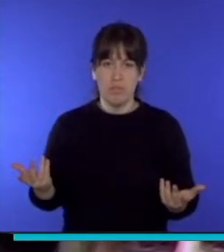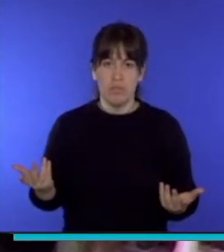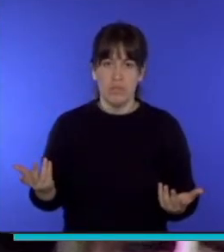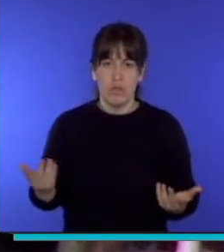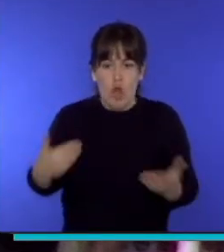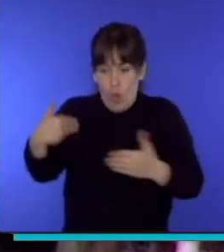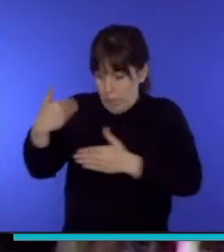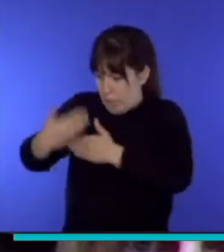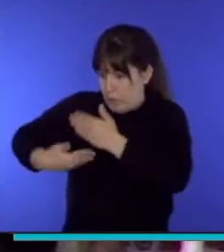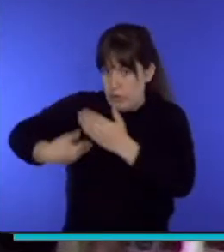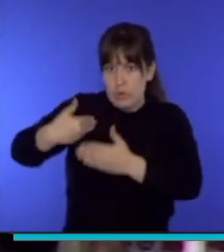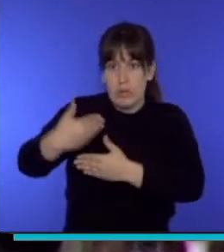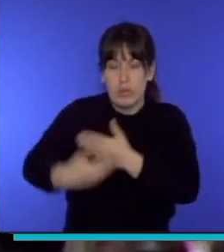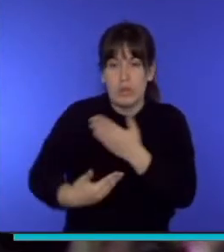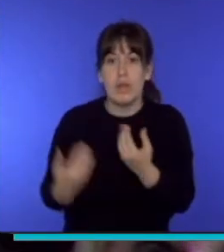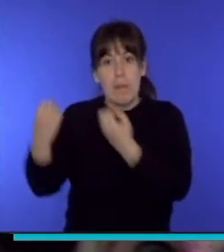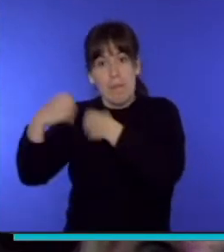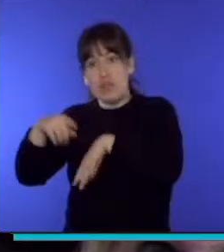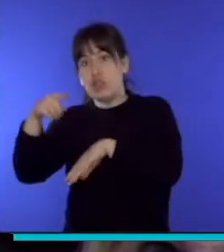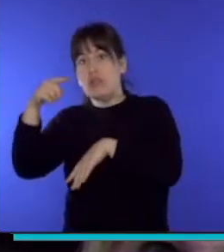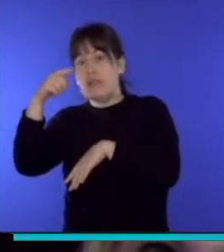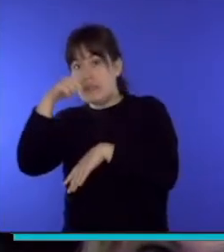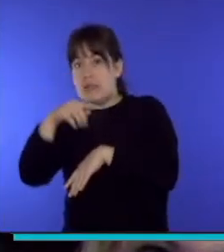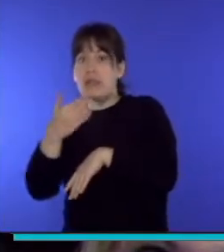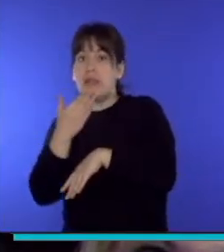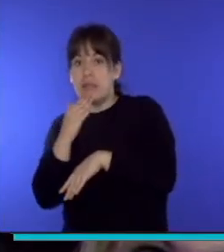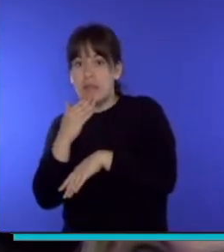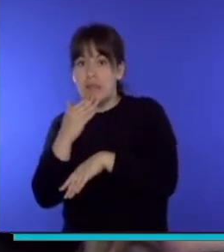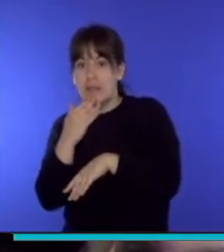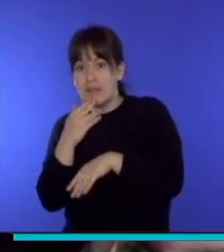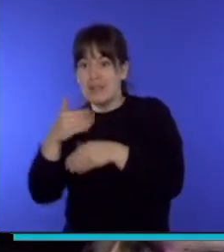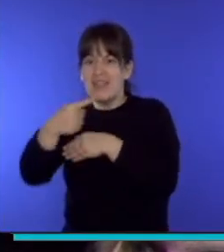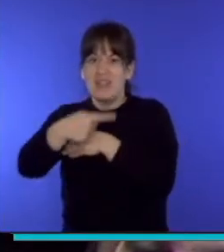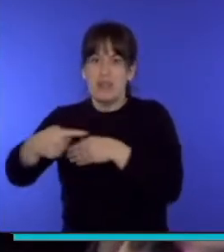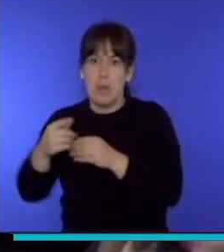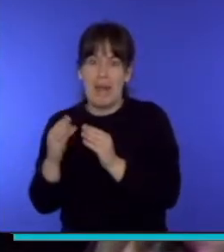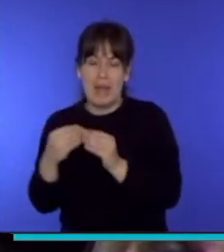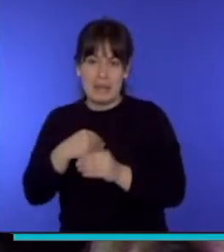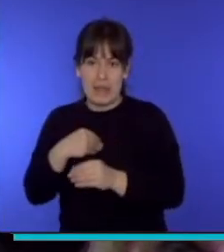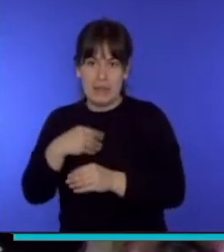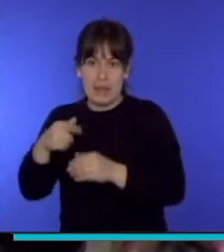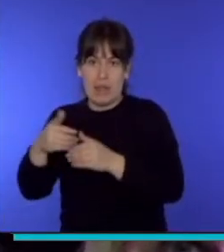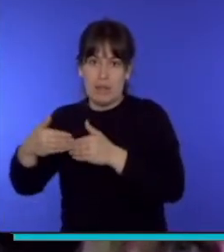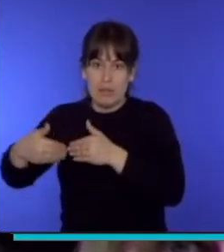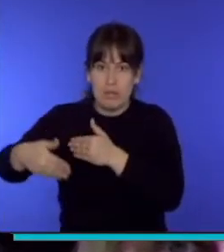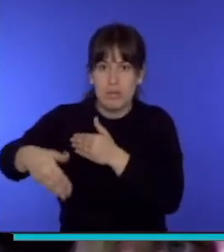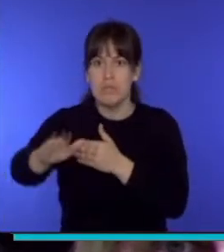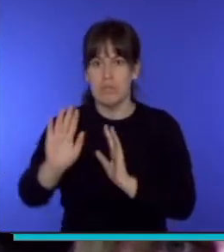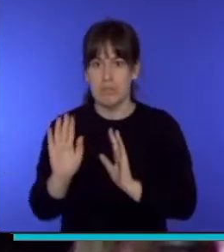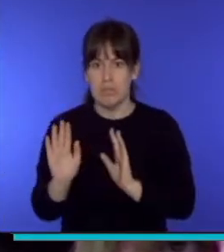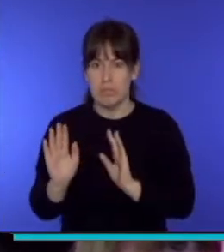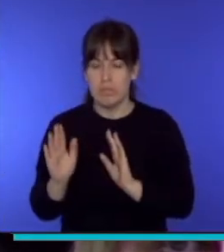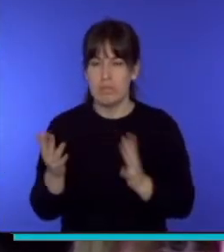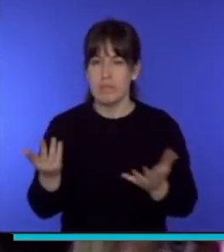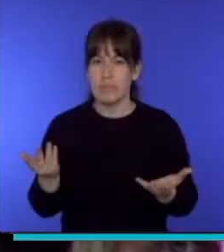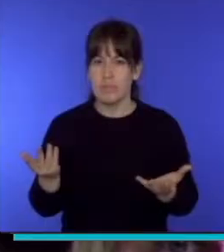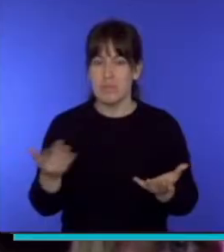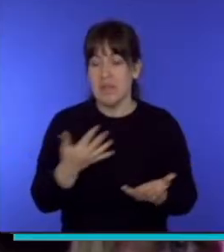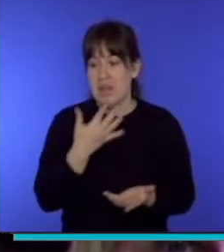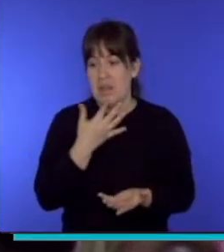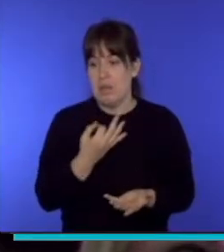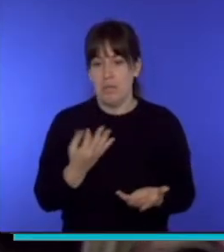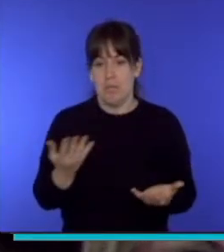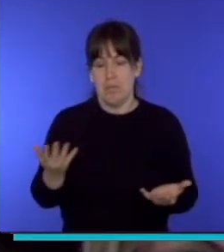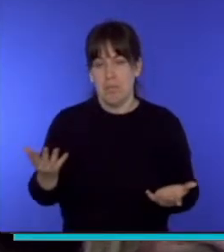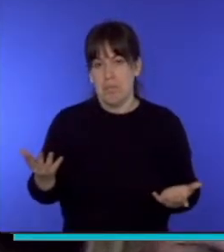Todo el procedimiento empezó el 7 de abril, Semana Santa en el medio y el 28 de abril hay ley. La verdad